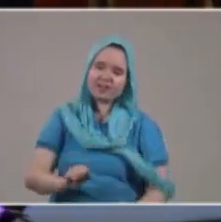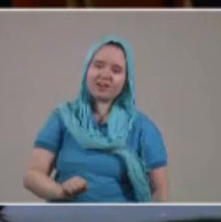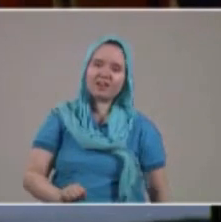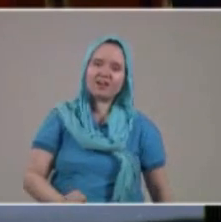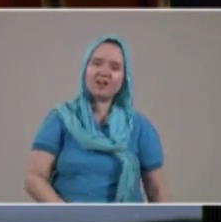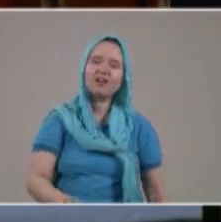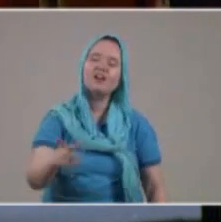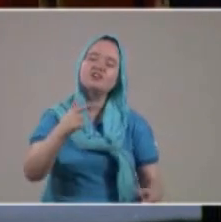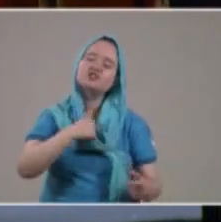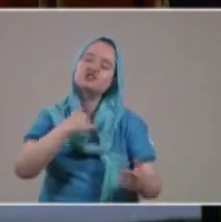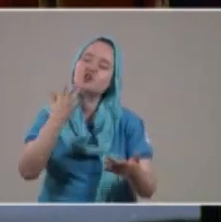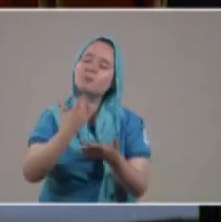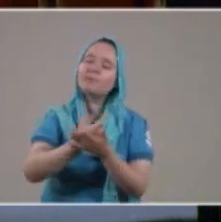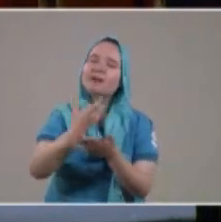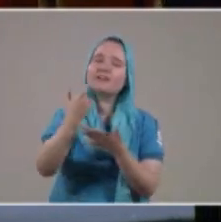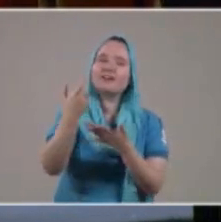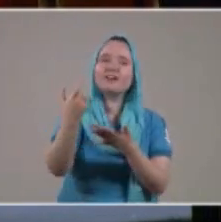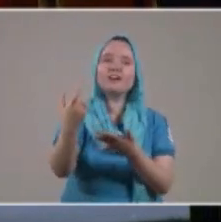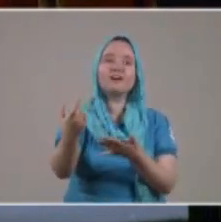Tome la decisión